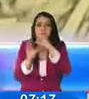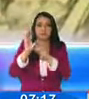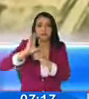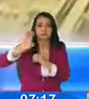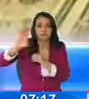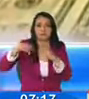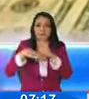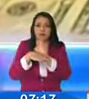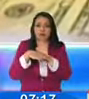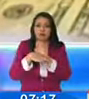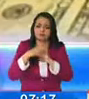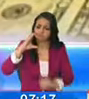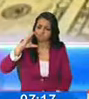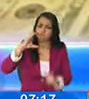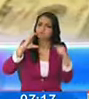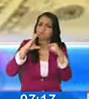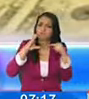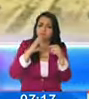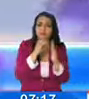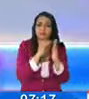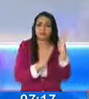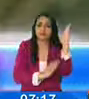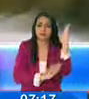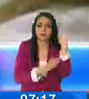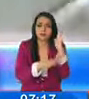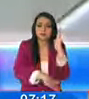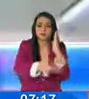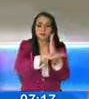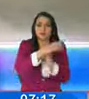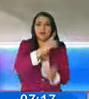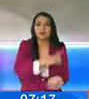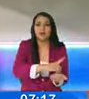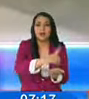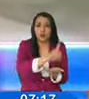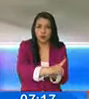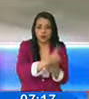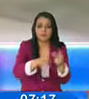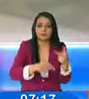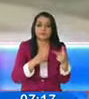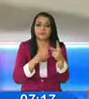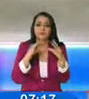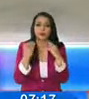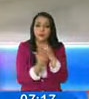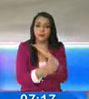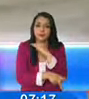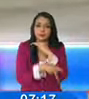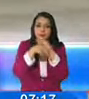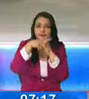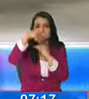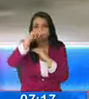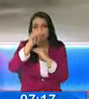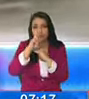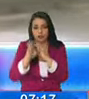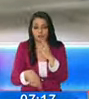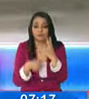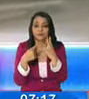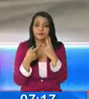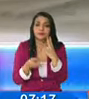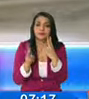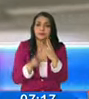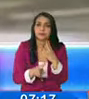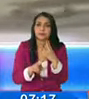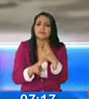montos estarían relacionados a los proyectos Trasvase Daule-Vinces, la refinería del Pacífico y también con las operaciones